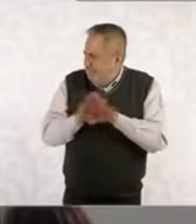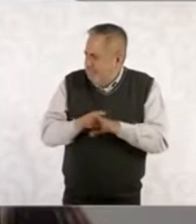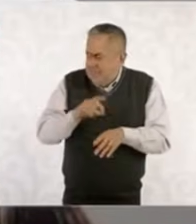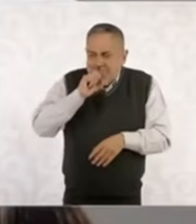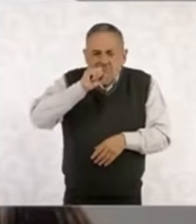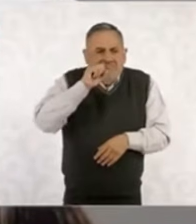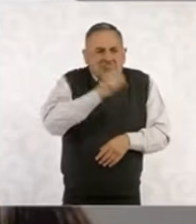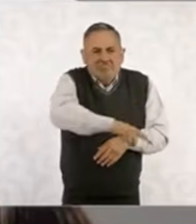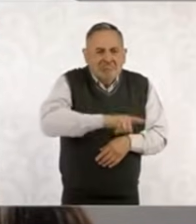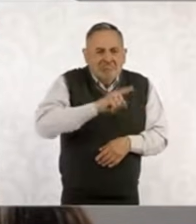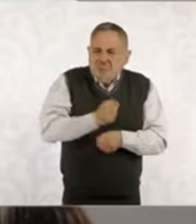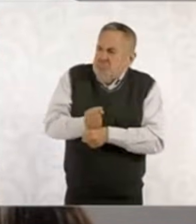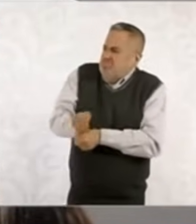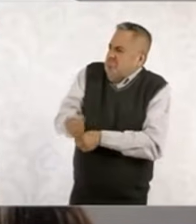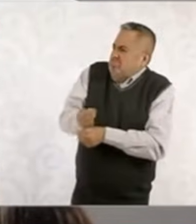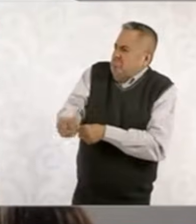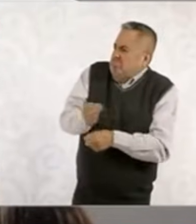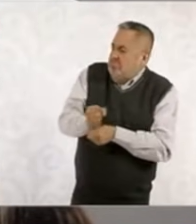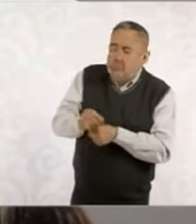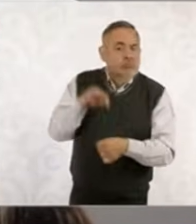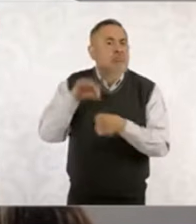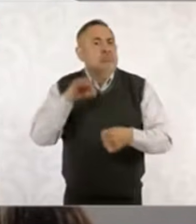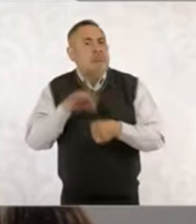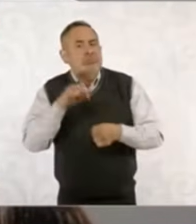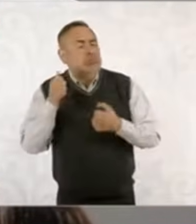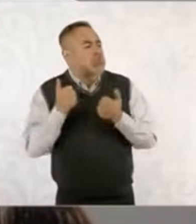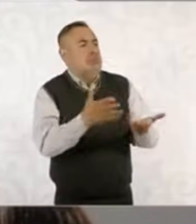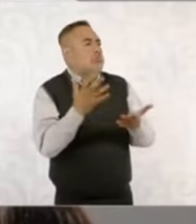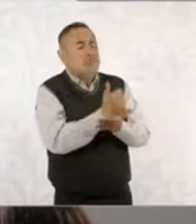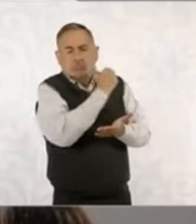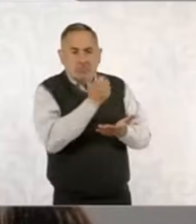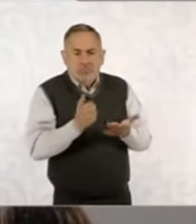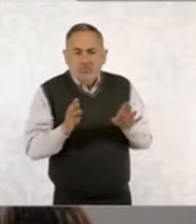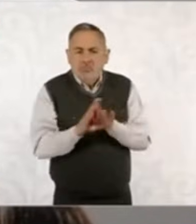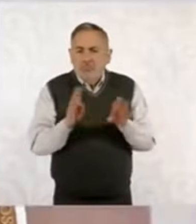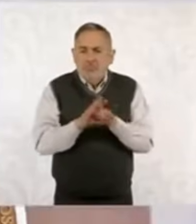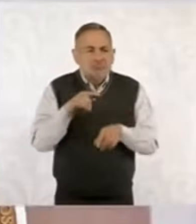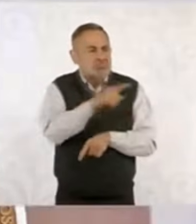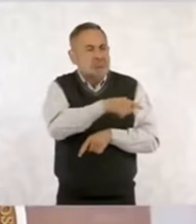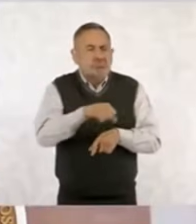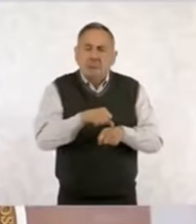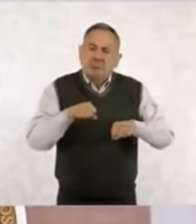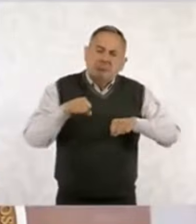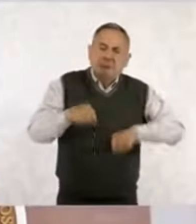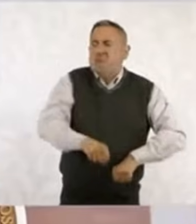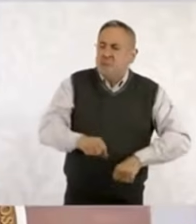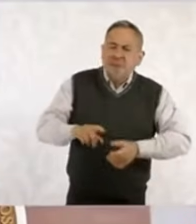modelo económico, el tema es el autoritarismo.